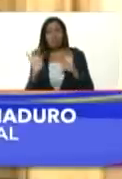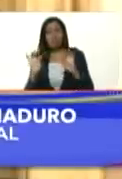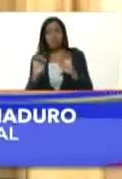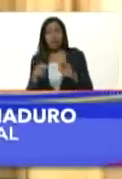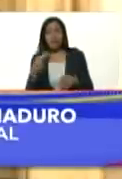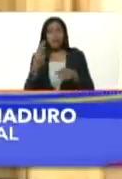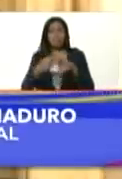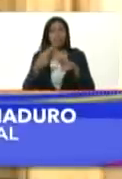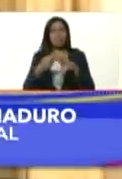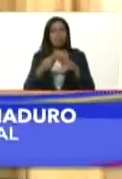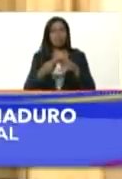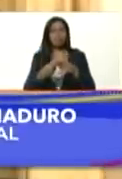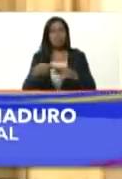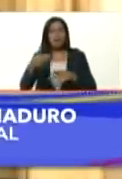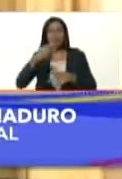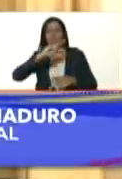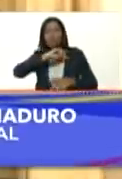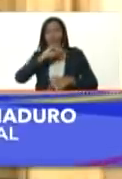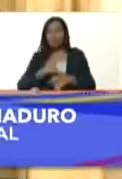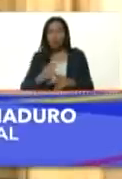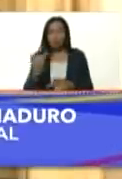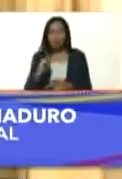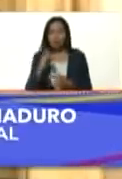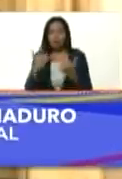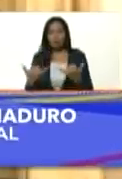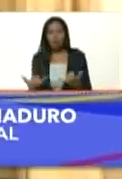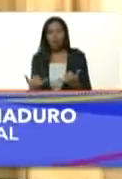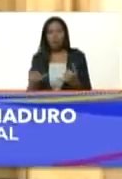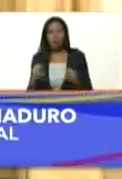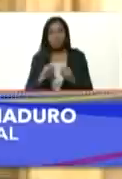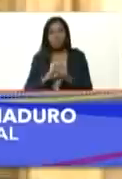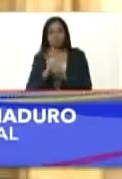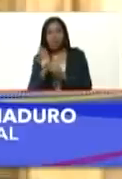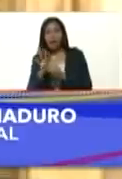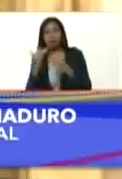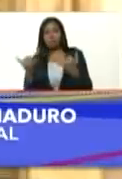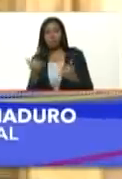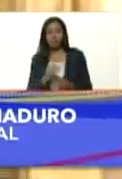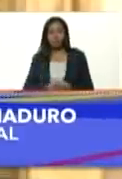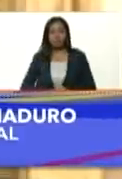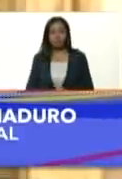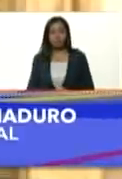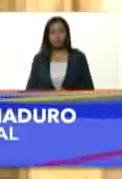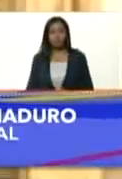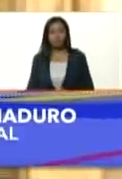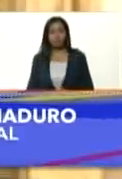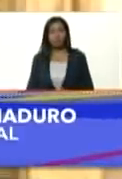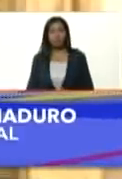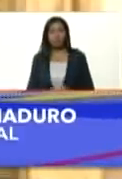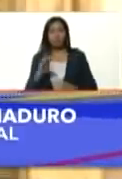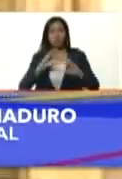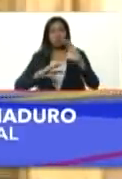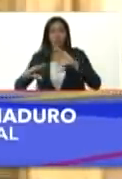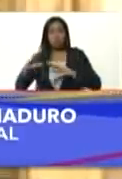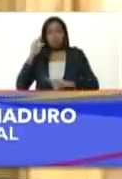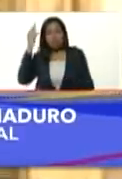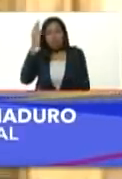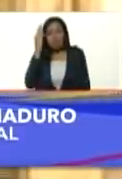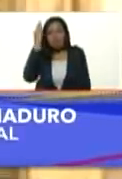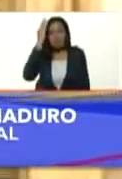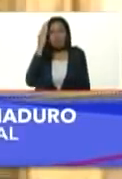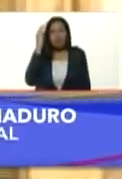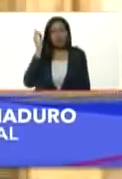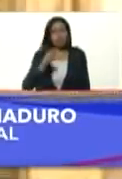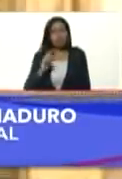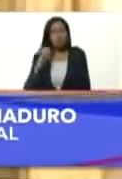peligrosidad mortal de el COVID-19. Conciencia, conciencia,